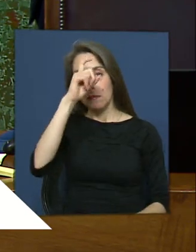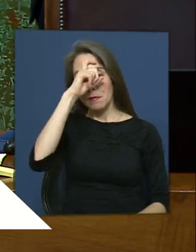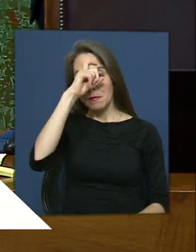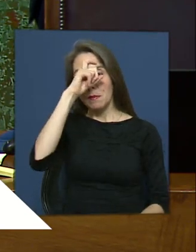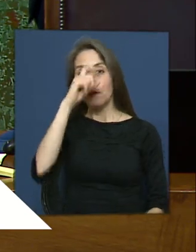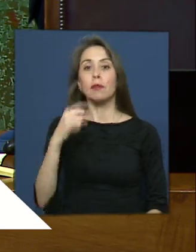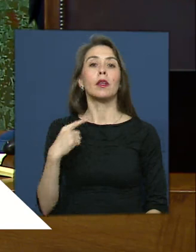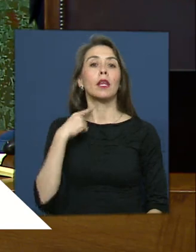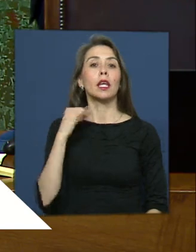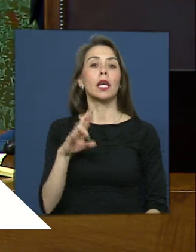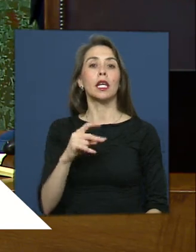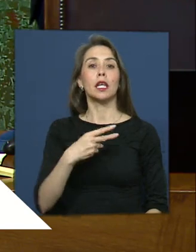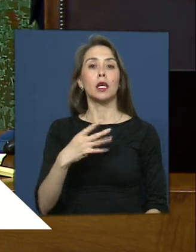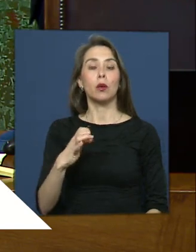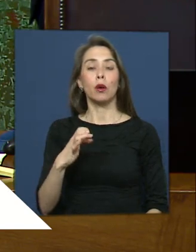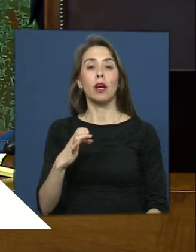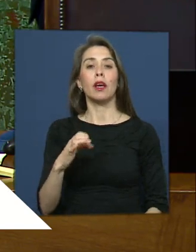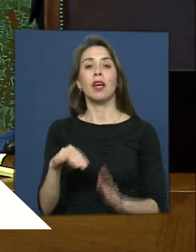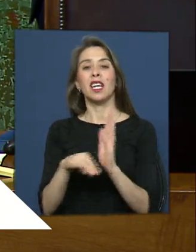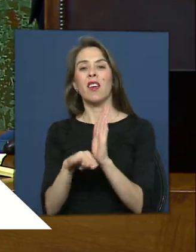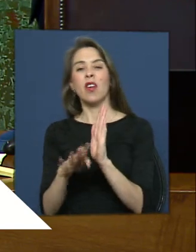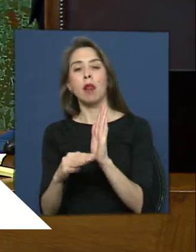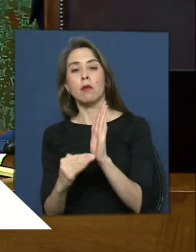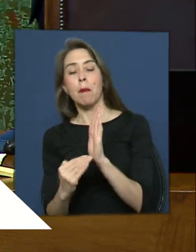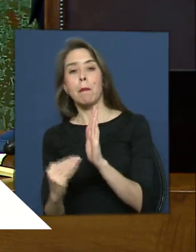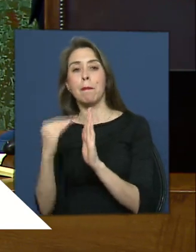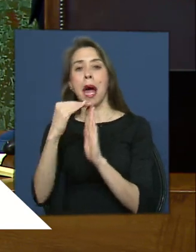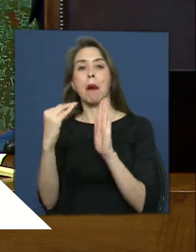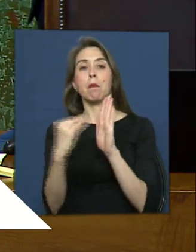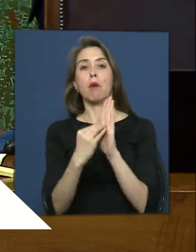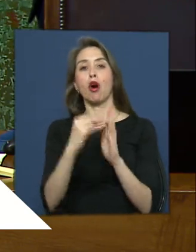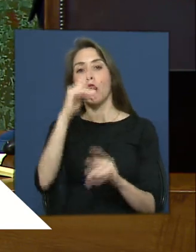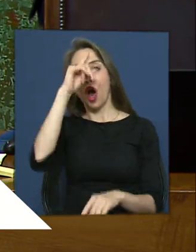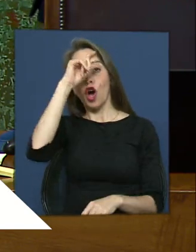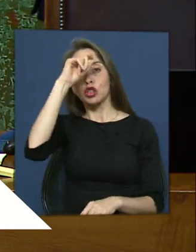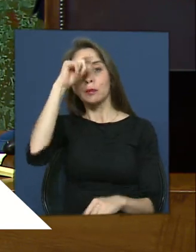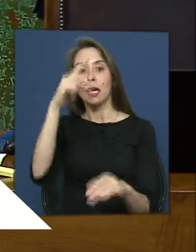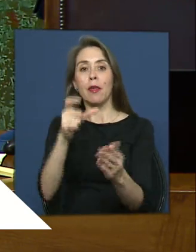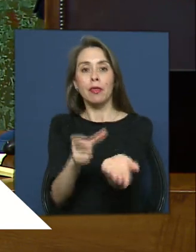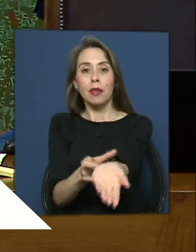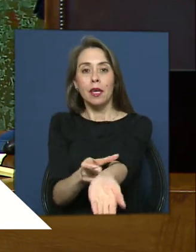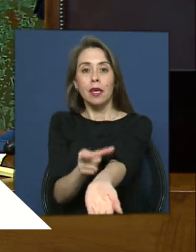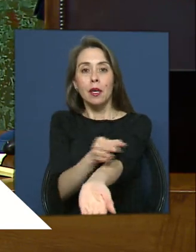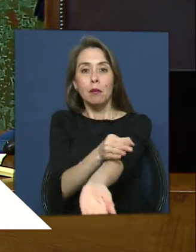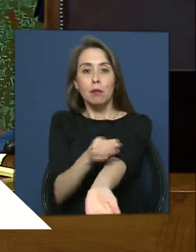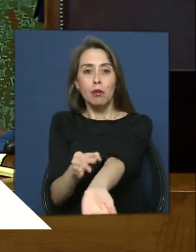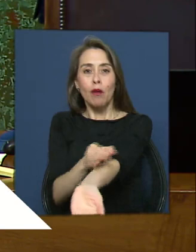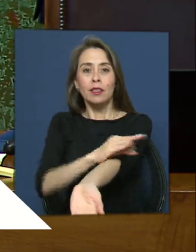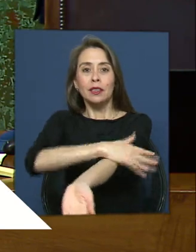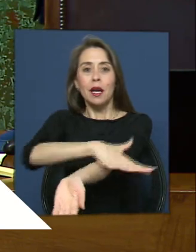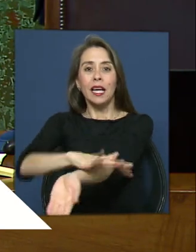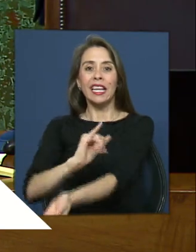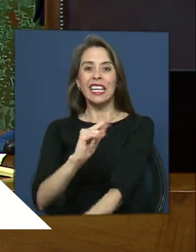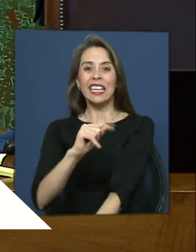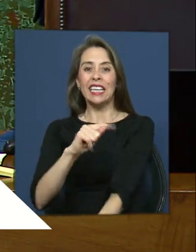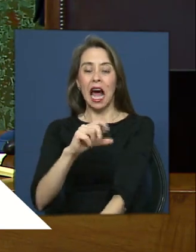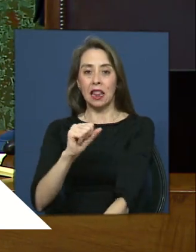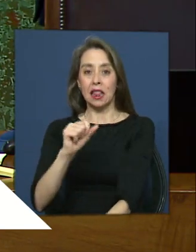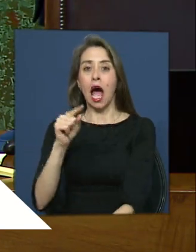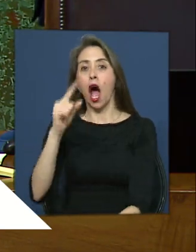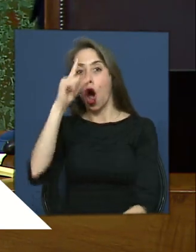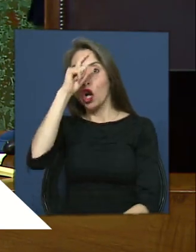de Quirihue eleve sus estándares pasando a ser hospital provincial de la costa de Itata de alta